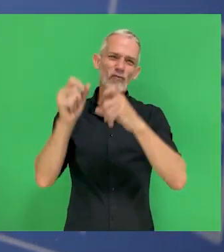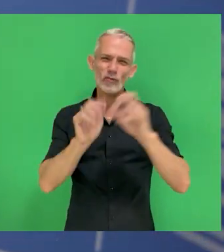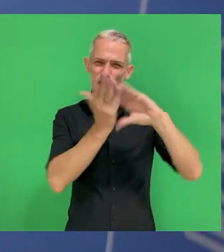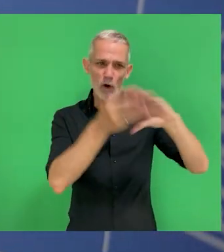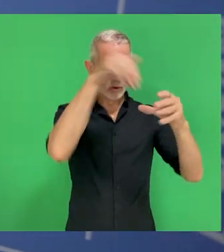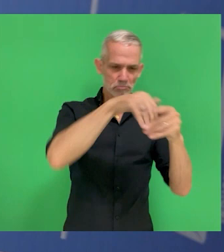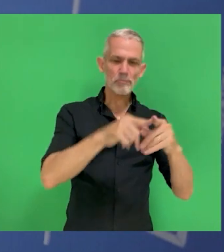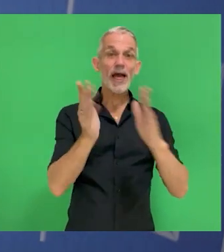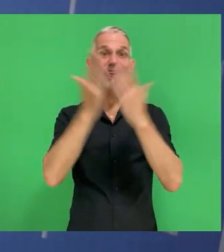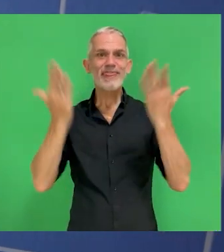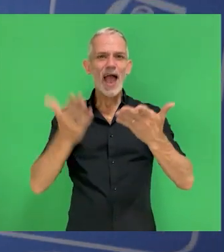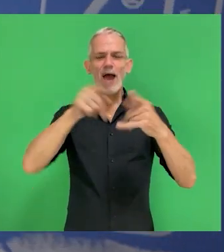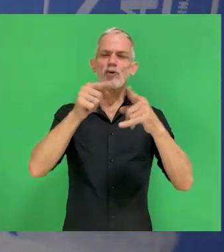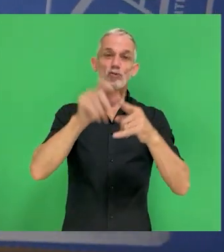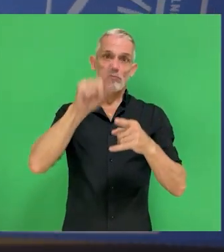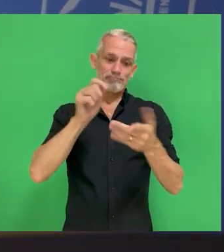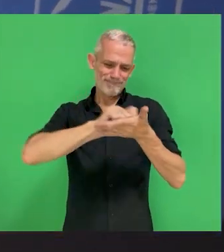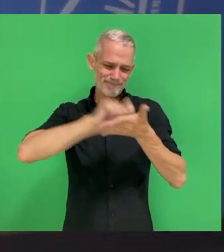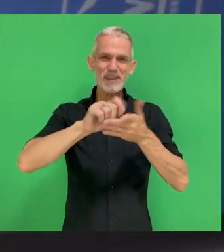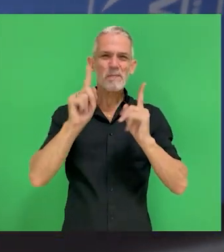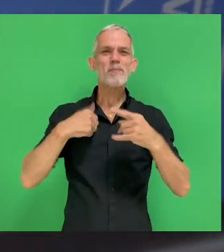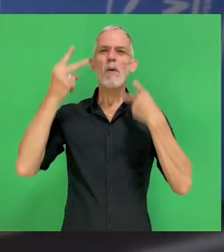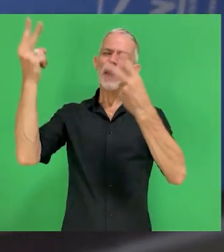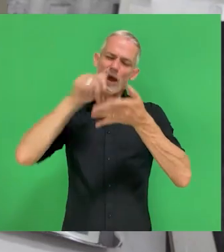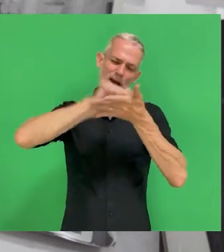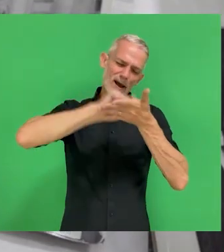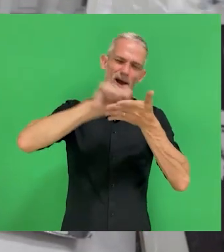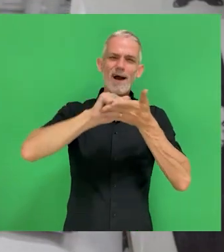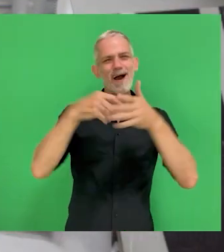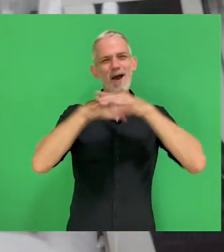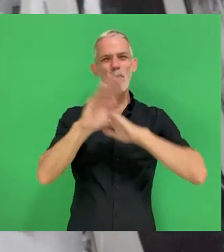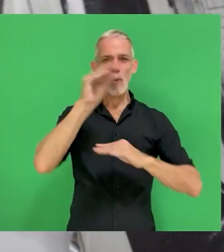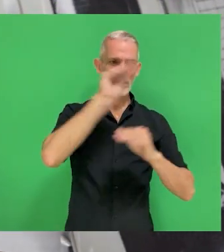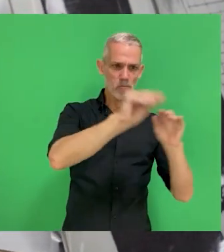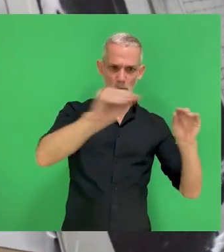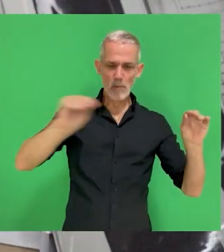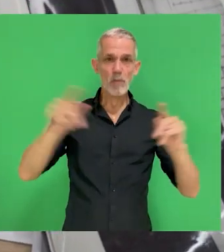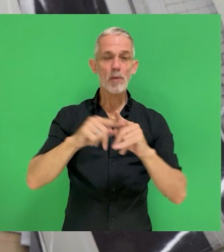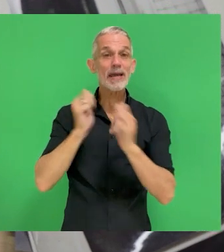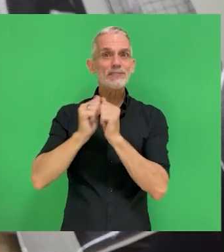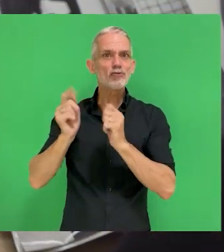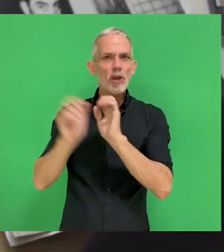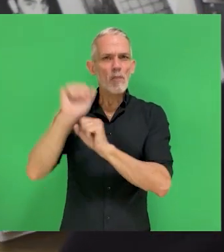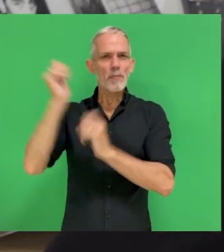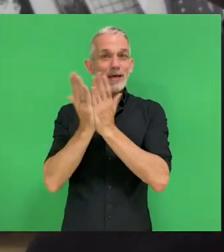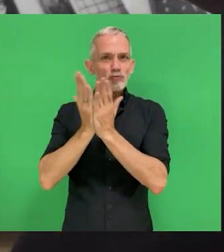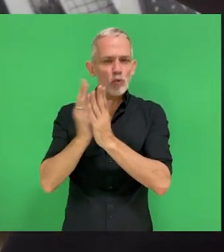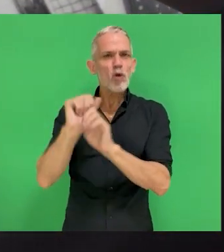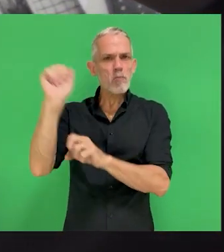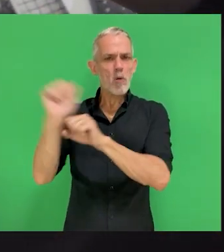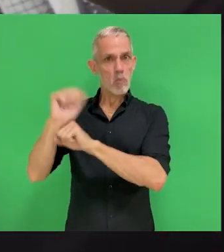fotográficos, diarios propios de sus viajes, su historia académica, que es muy